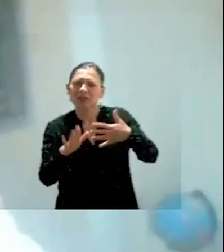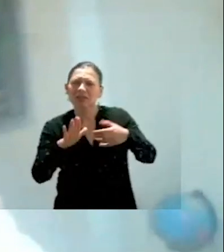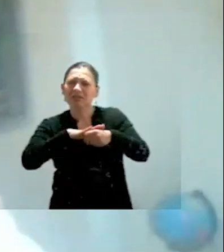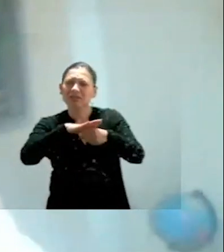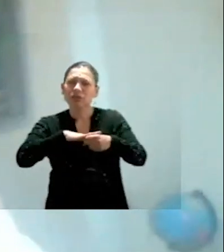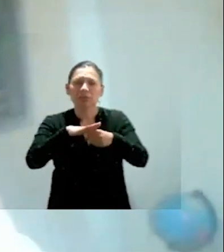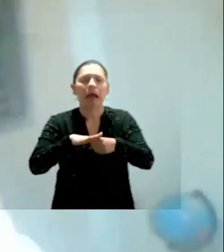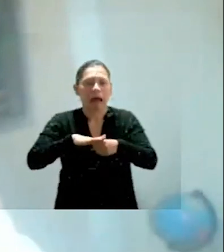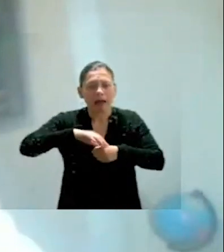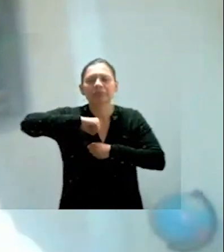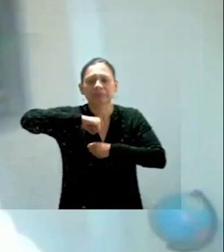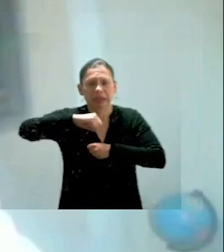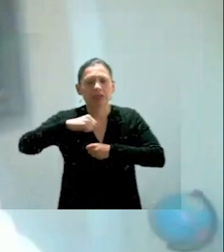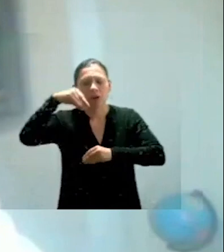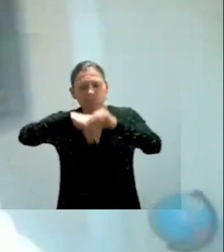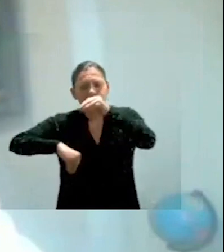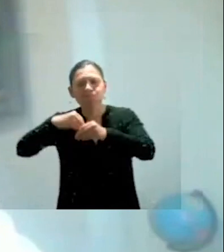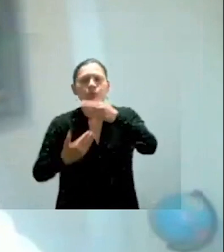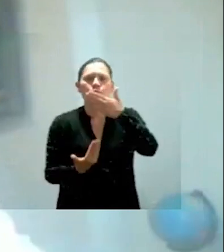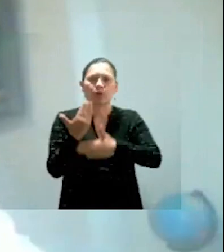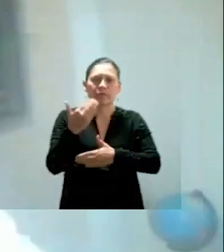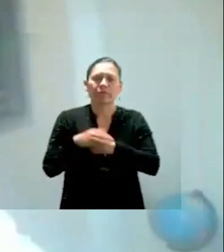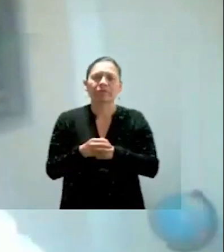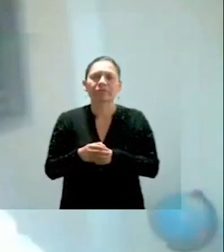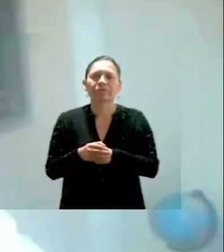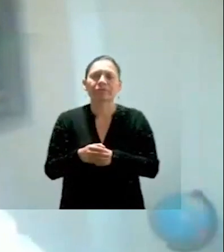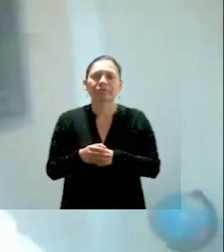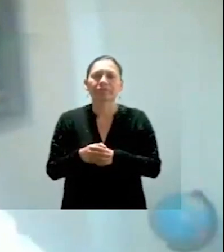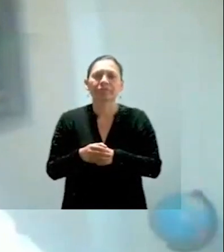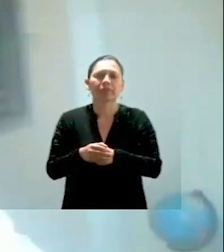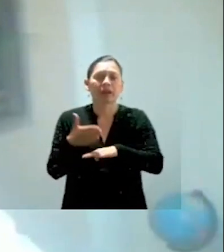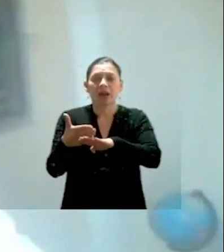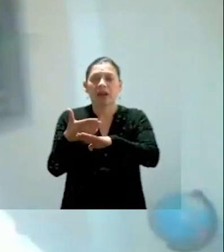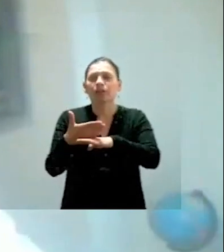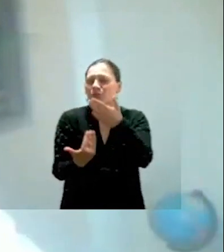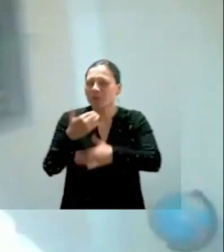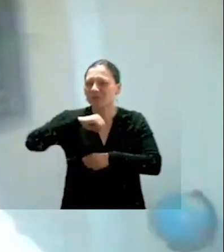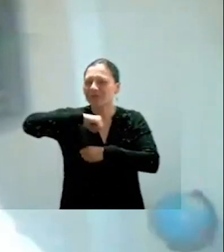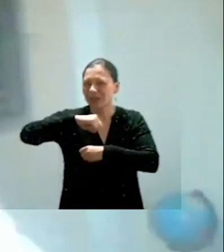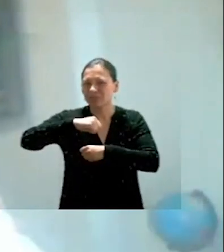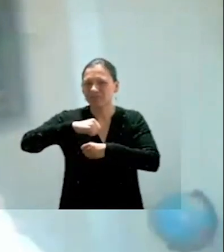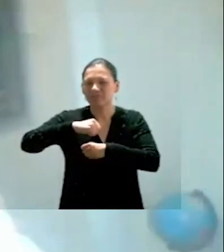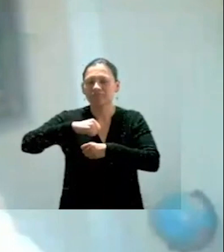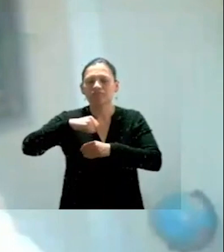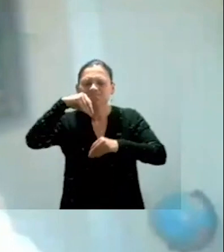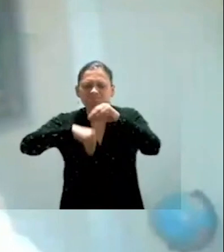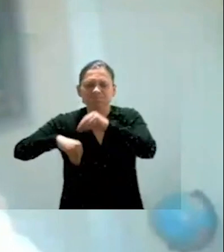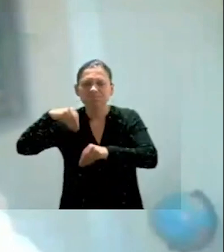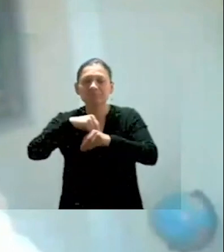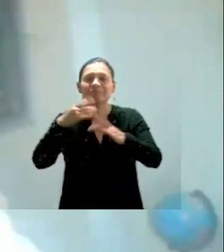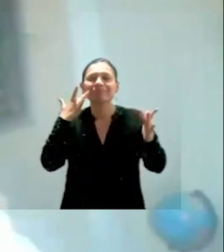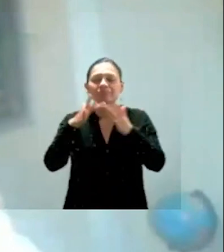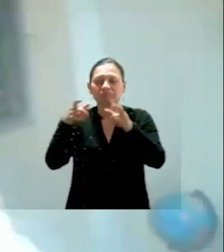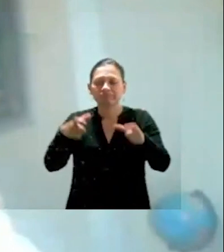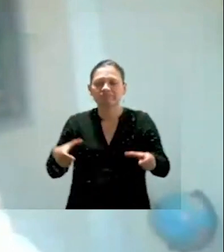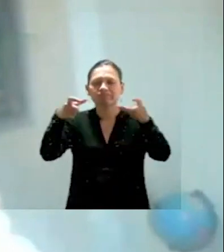a la estabilidad reforzada, últimamente el derecho al agua, el derecho a la alimentación, el